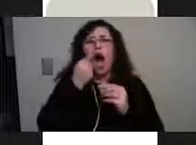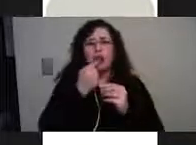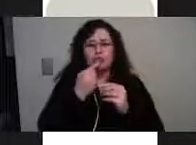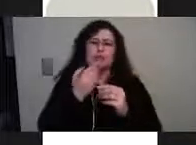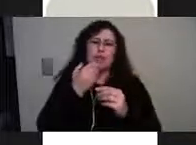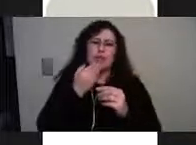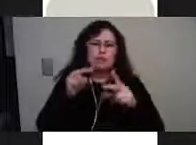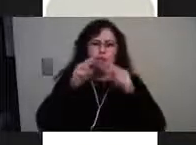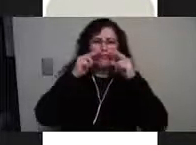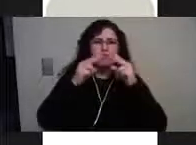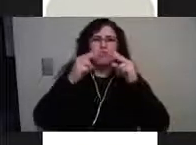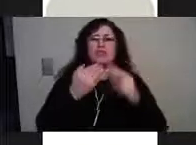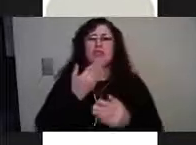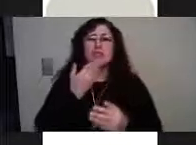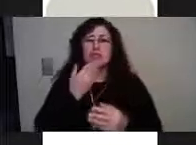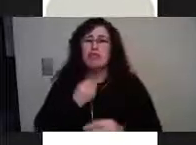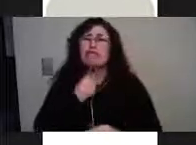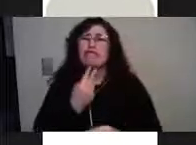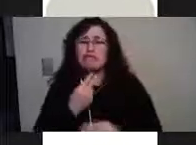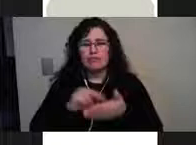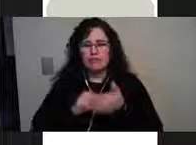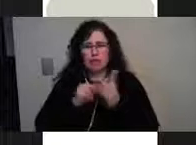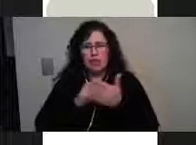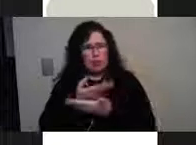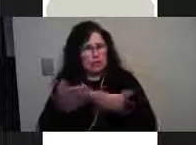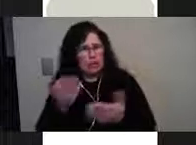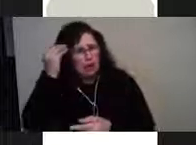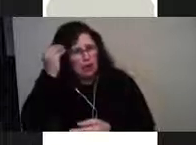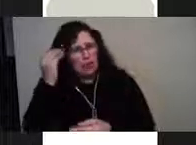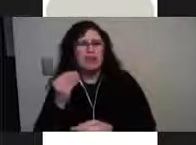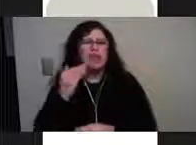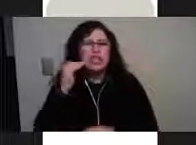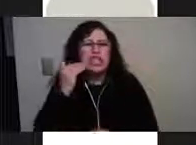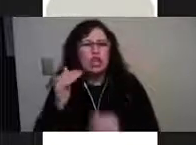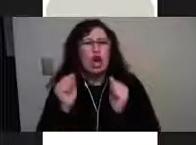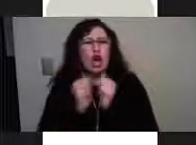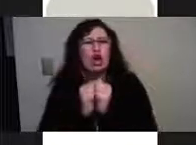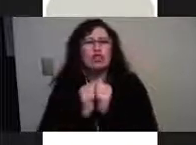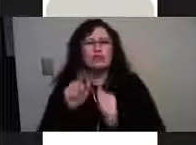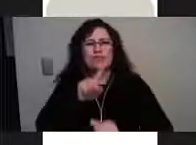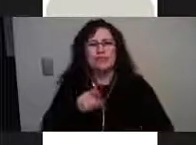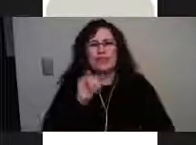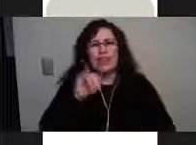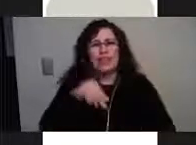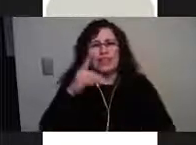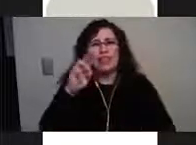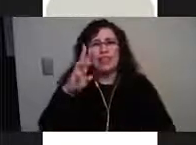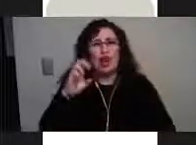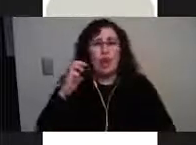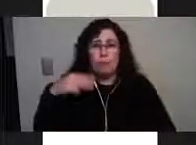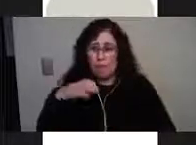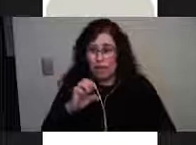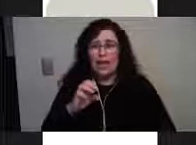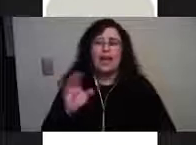respiratorio y la voz, que es un poco, recuerdo lo que vimos cuando vimos el niño con un síndrome de Tourette, que iba apoyado en la micro. Típicamente un niño atetóxico